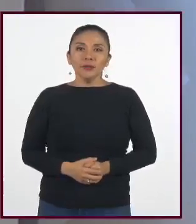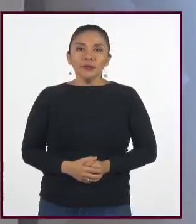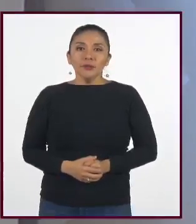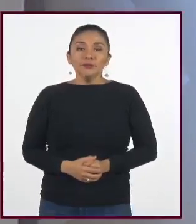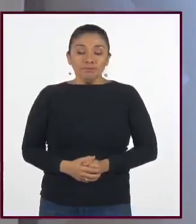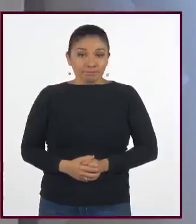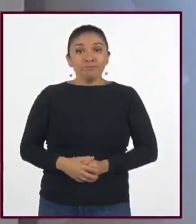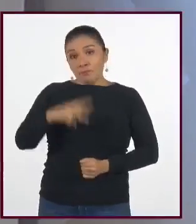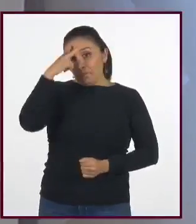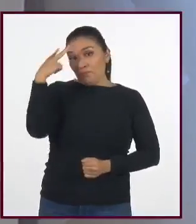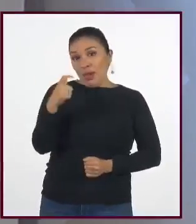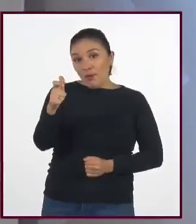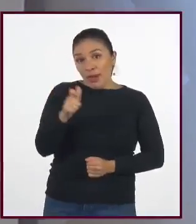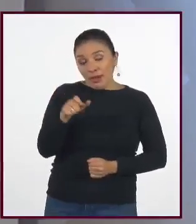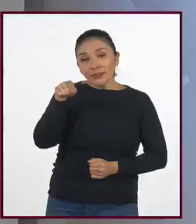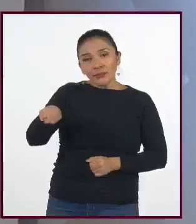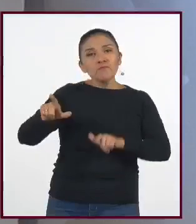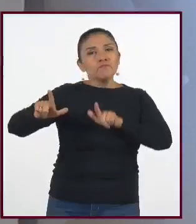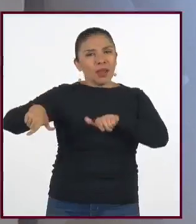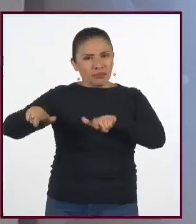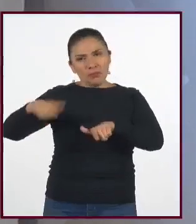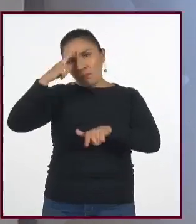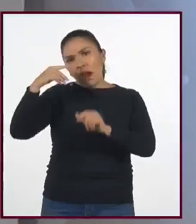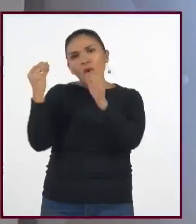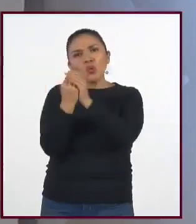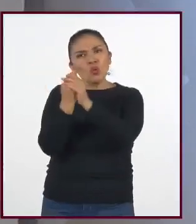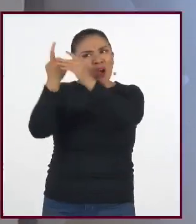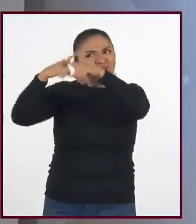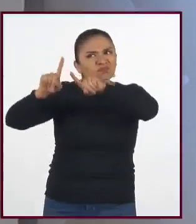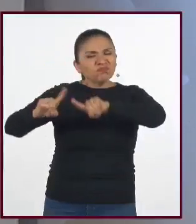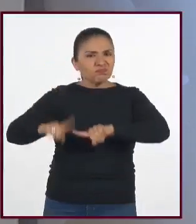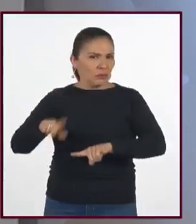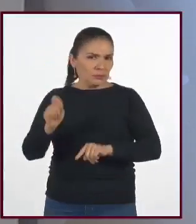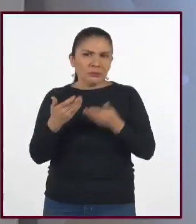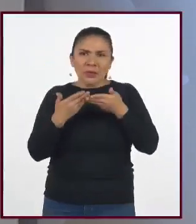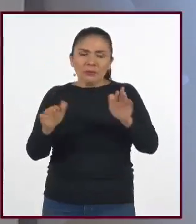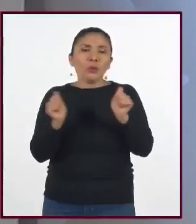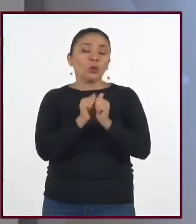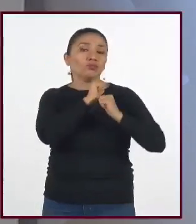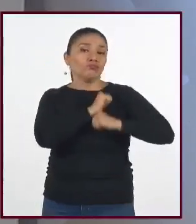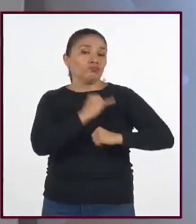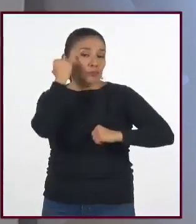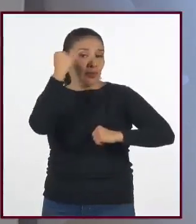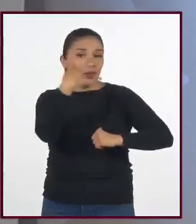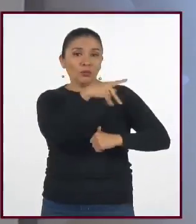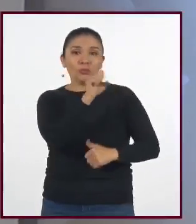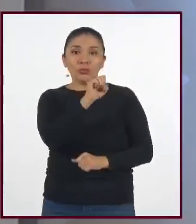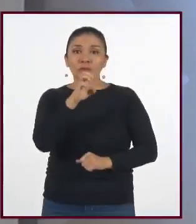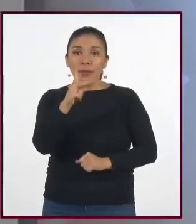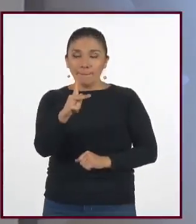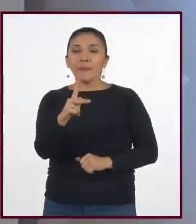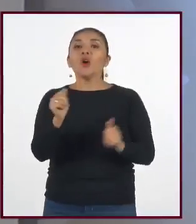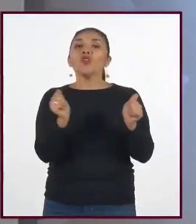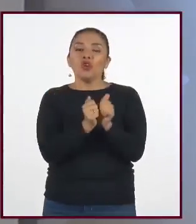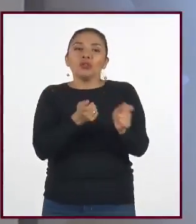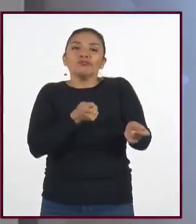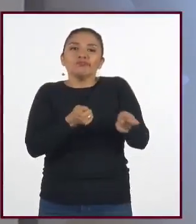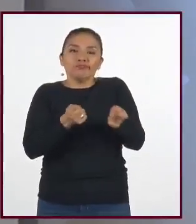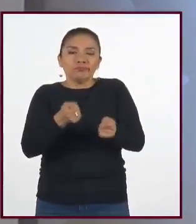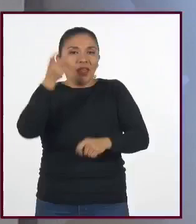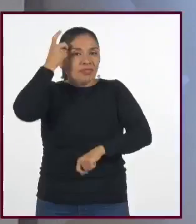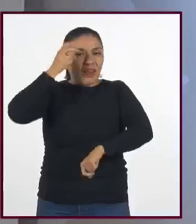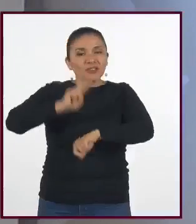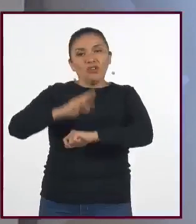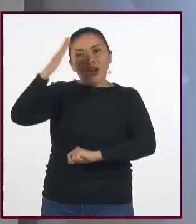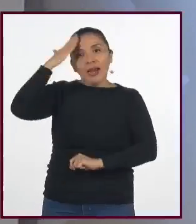México X es una plataforma digital de cursos en línea abiertos creada por la Secretaría de Educación Pública y administrada por la Dirección General